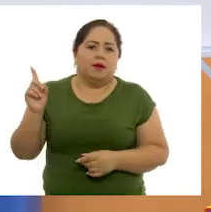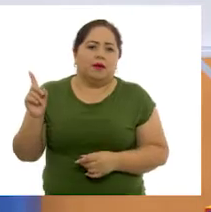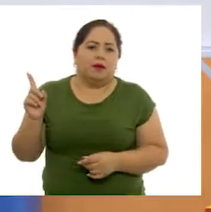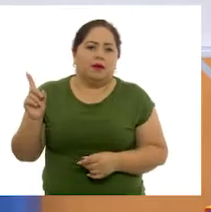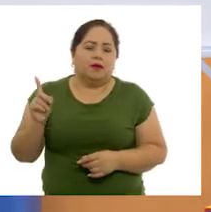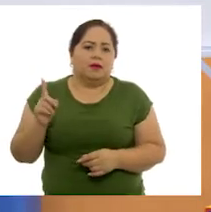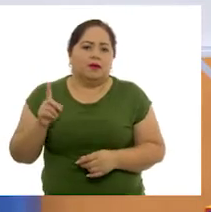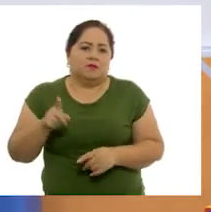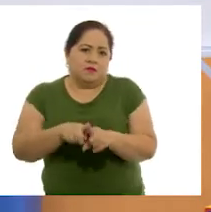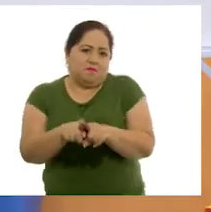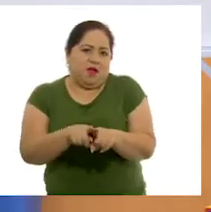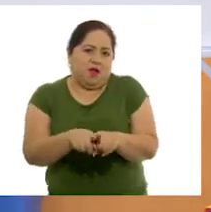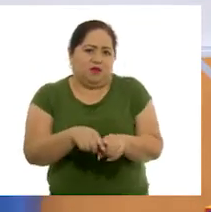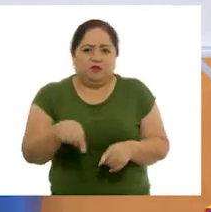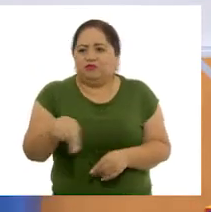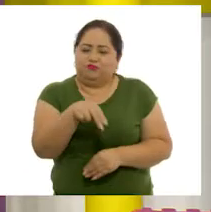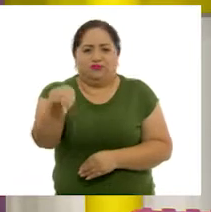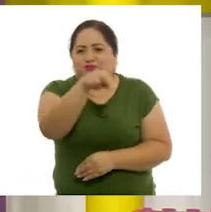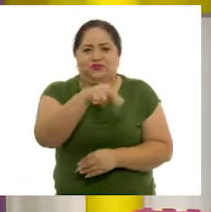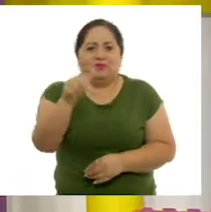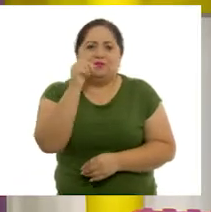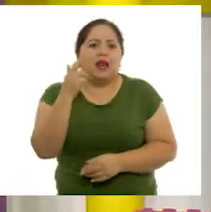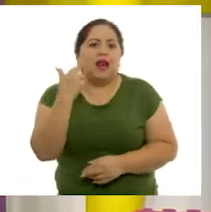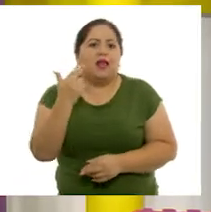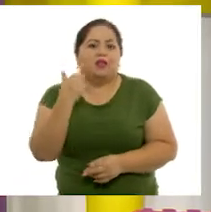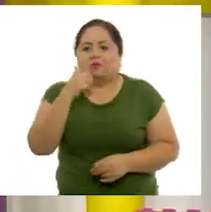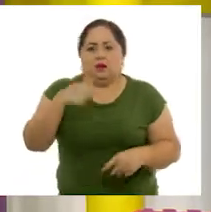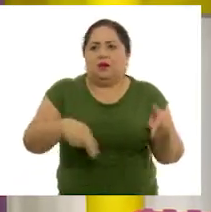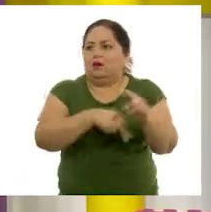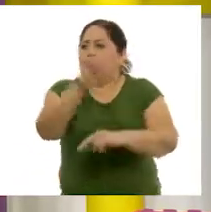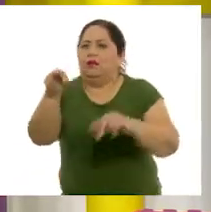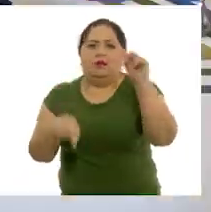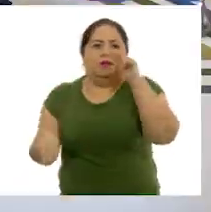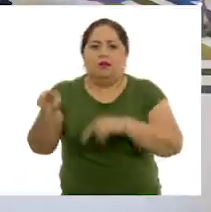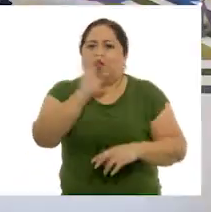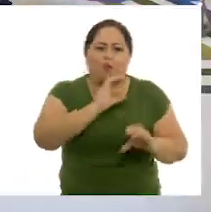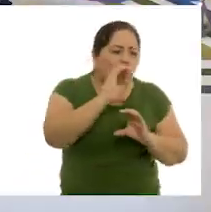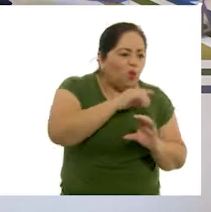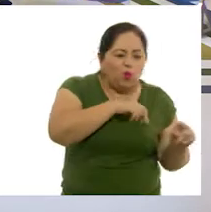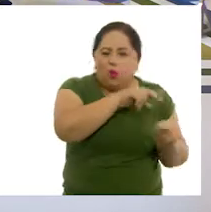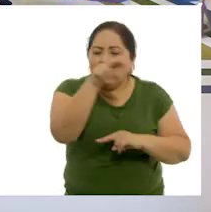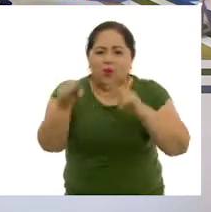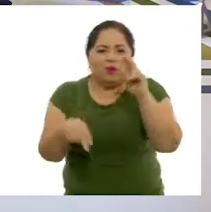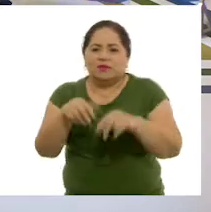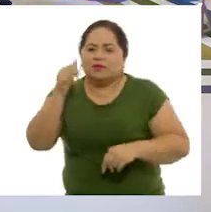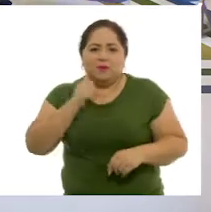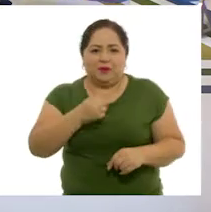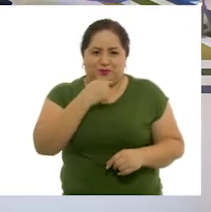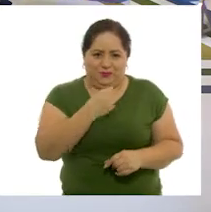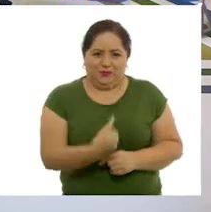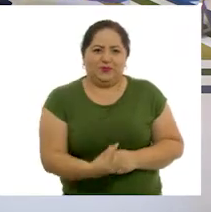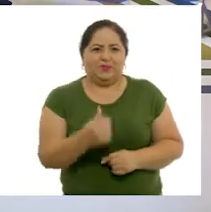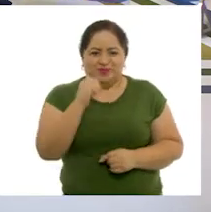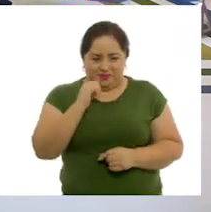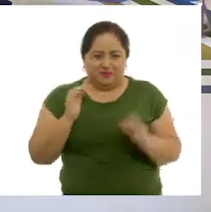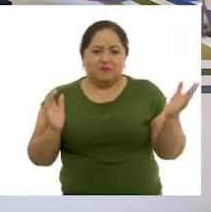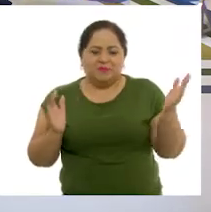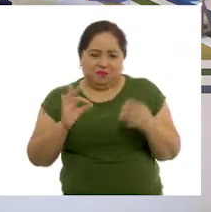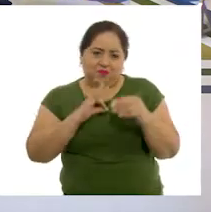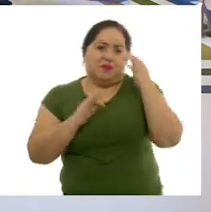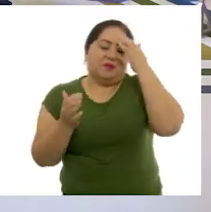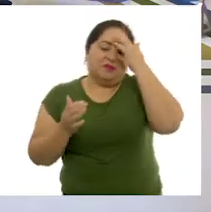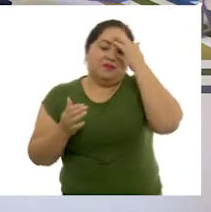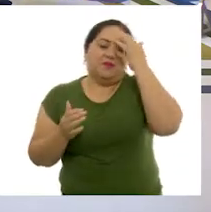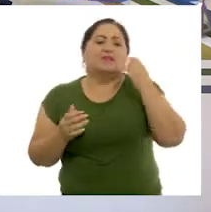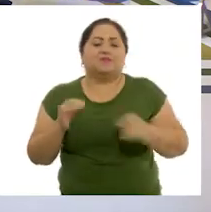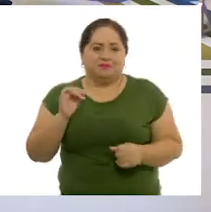del hermanito pequeño? Sí, el hermanito ratón, que va por todos lados, curiosea de un lado, se mueve indistintamente hacia otro lado. Sí. Que va para